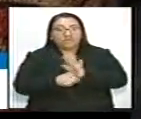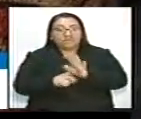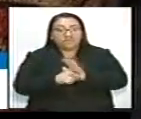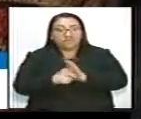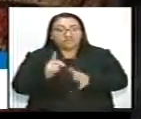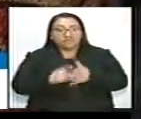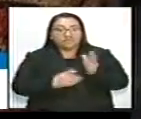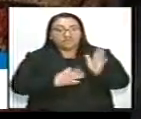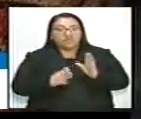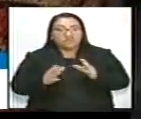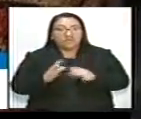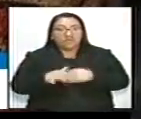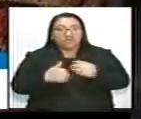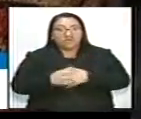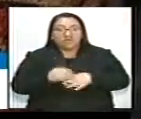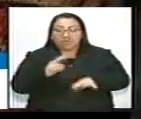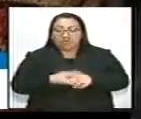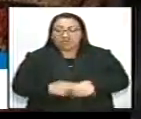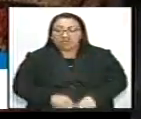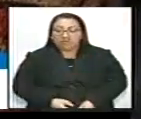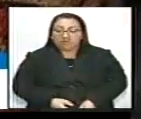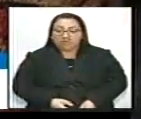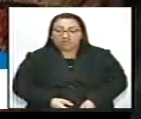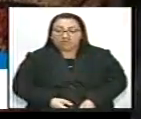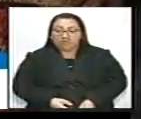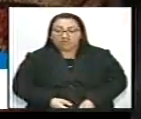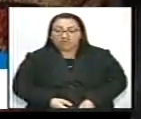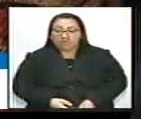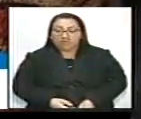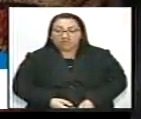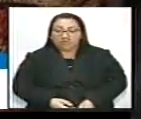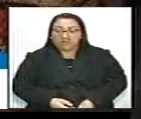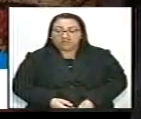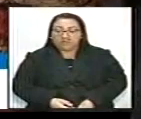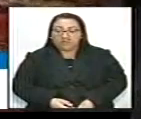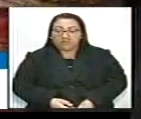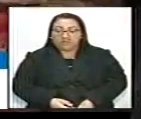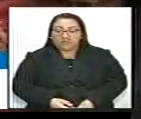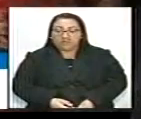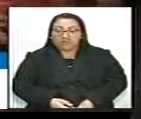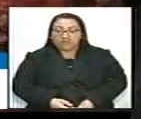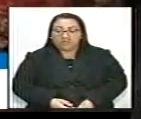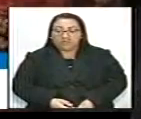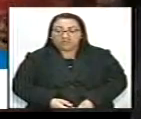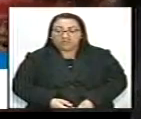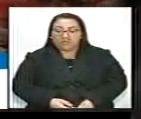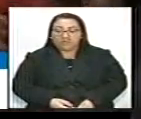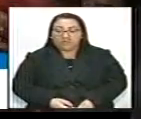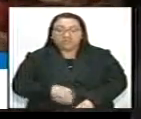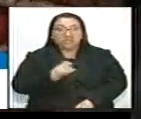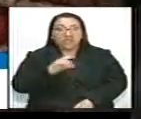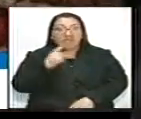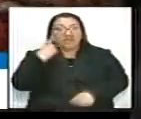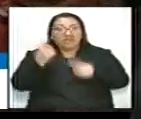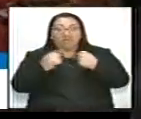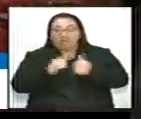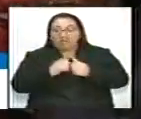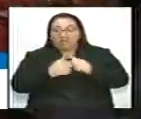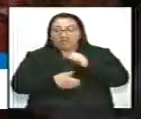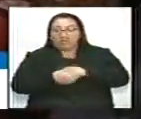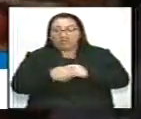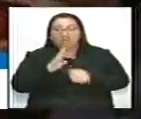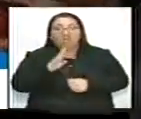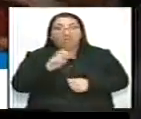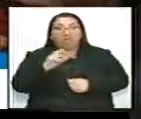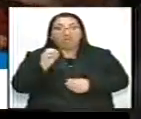para adecuar el ordenamiento normativo relacionado a la ciberdelincuencia, de conformidad al convenio de